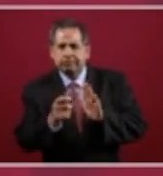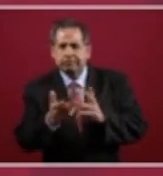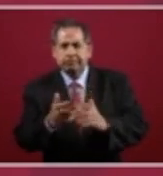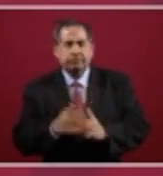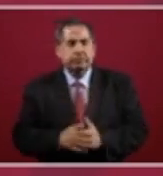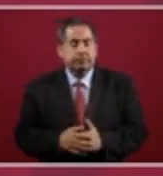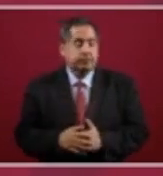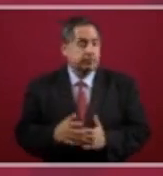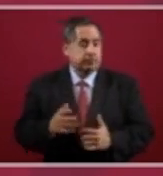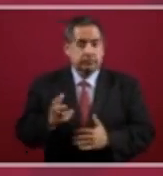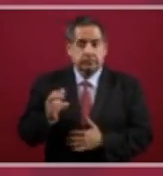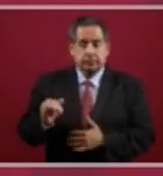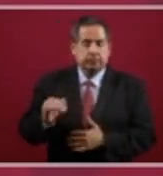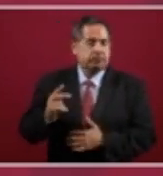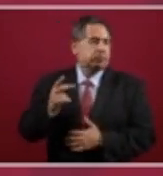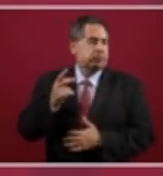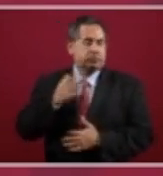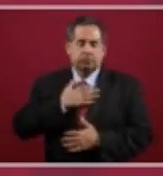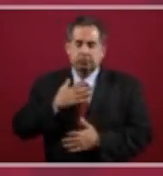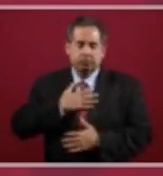la política de austeridad.